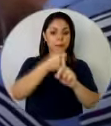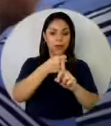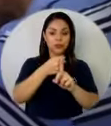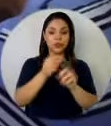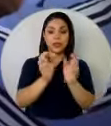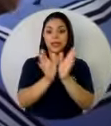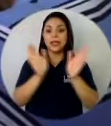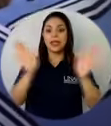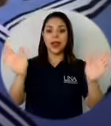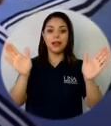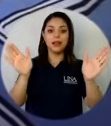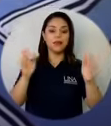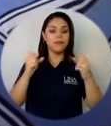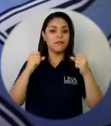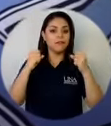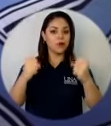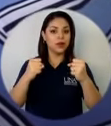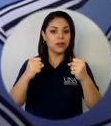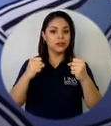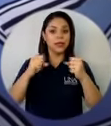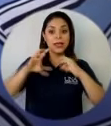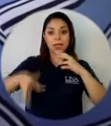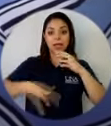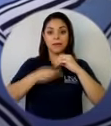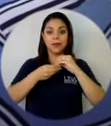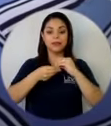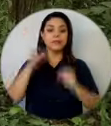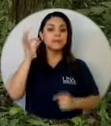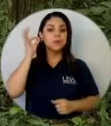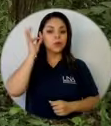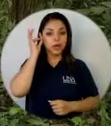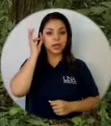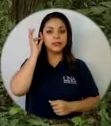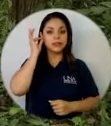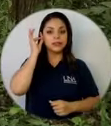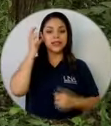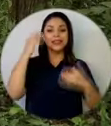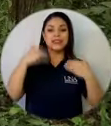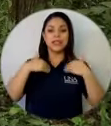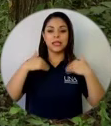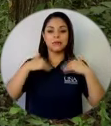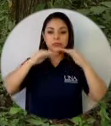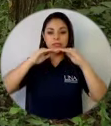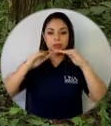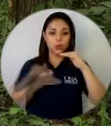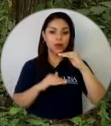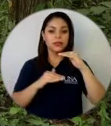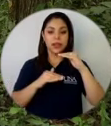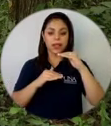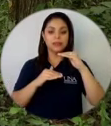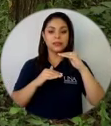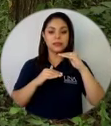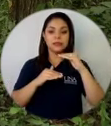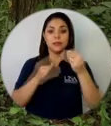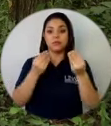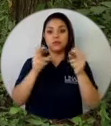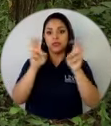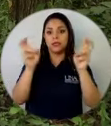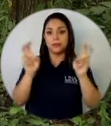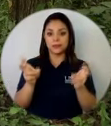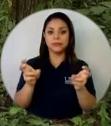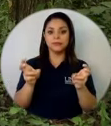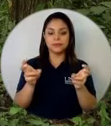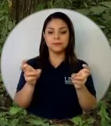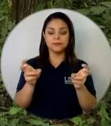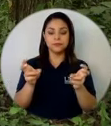en general fue fuerte y además las mujeres en general tenemos desigualdades y brechas en muchos